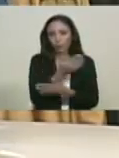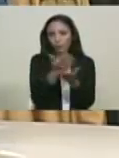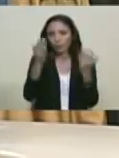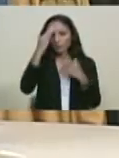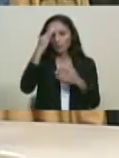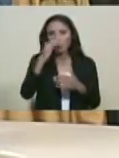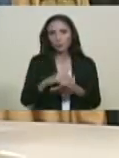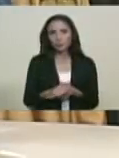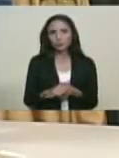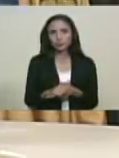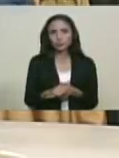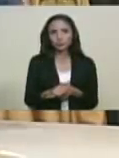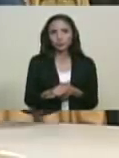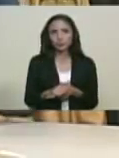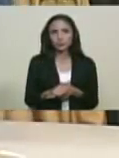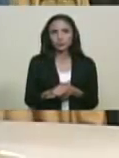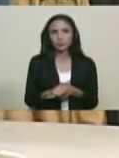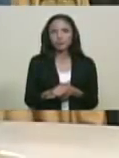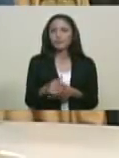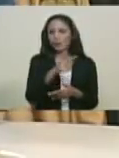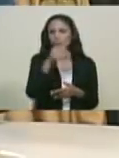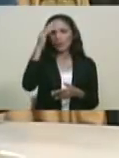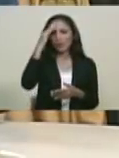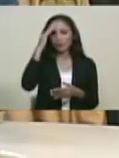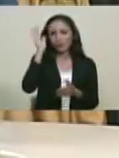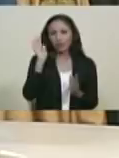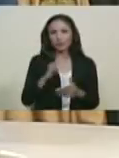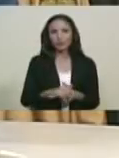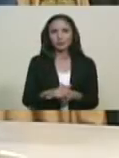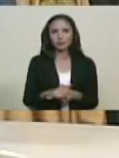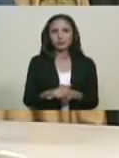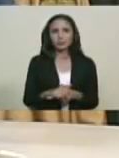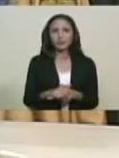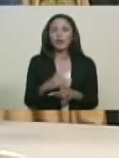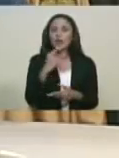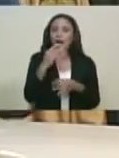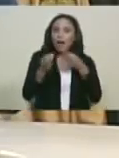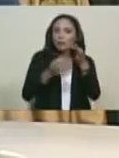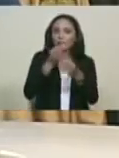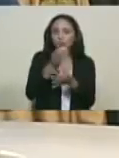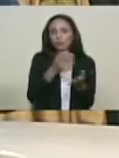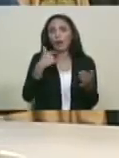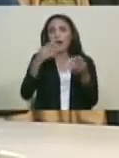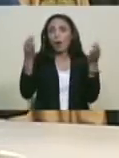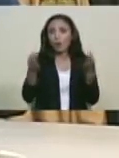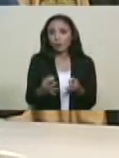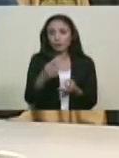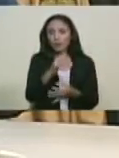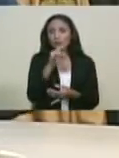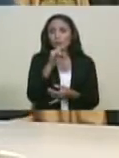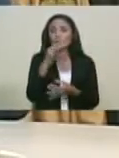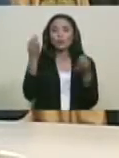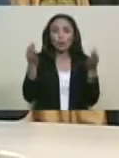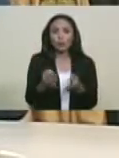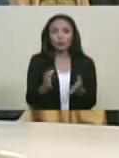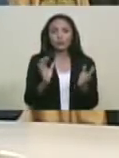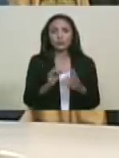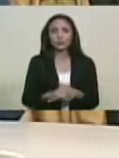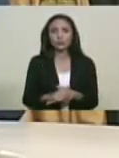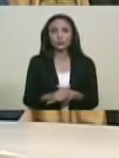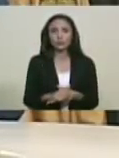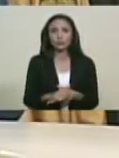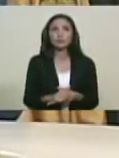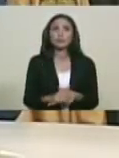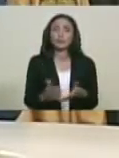no estoy descubriendo el agua tibia ya toda venezuela lo sabe lo que lo estoy es afirmando oficialmente y para